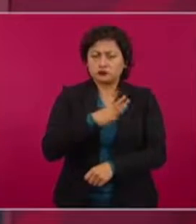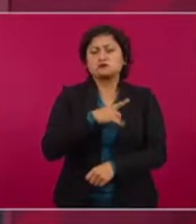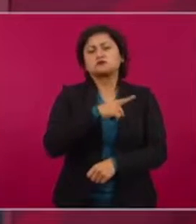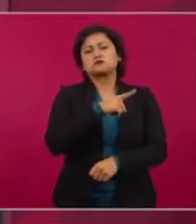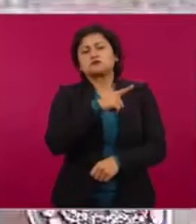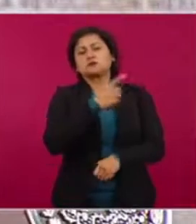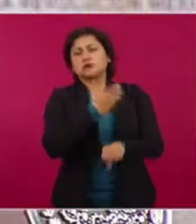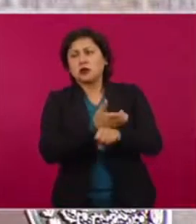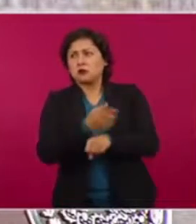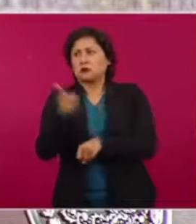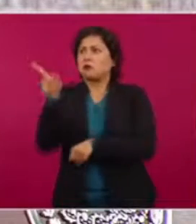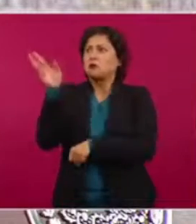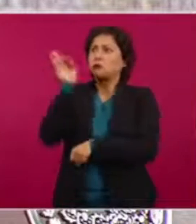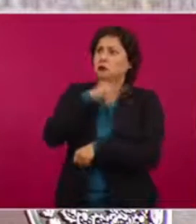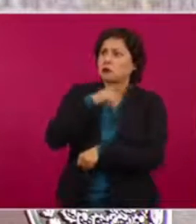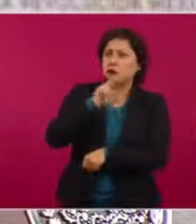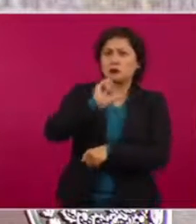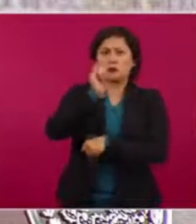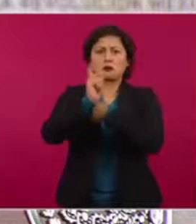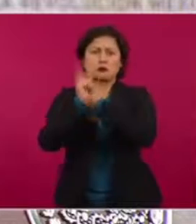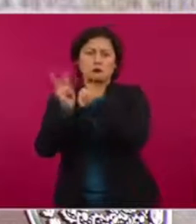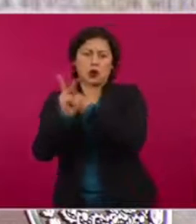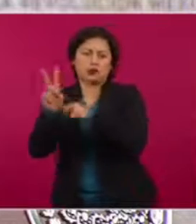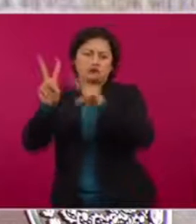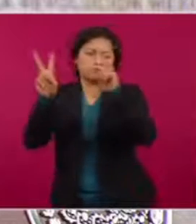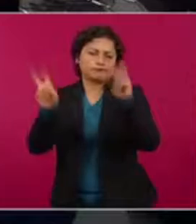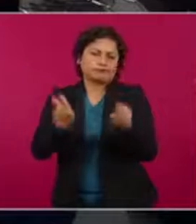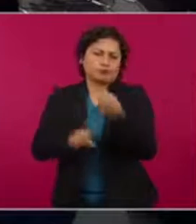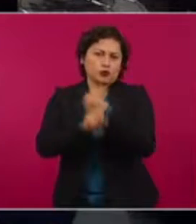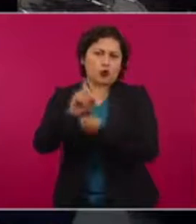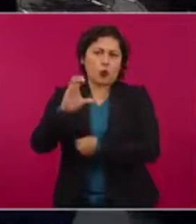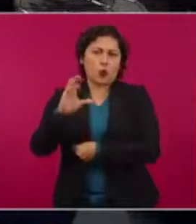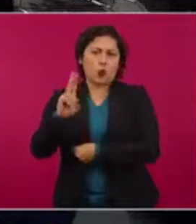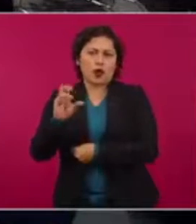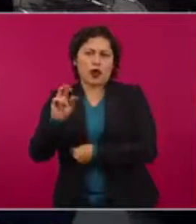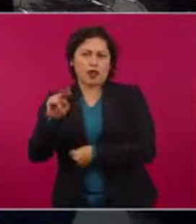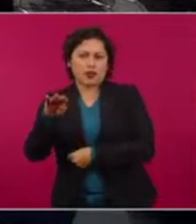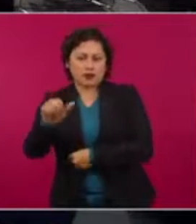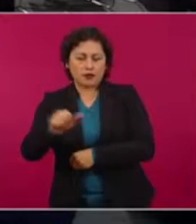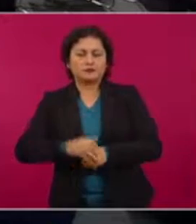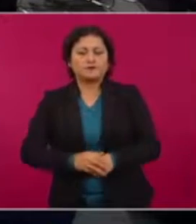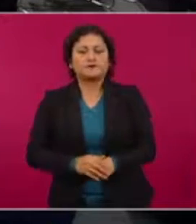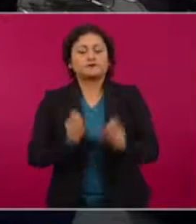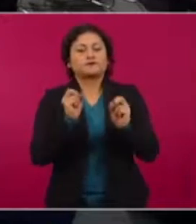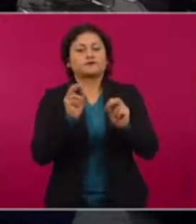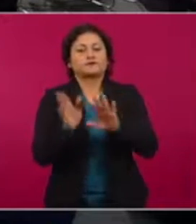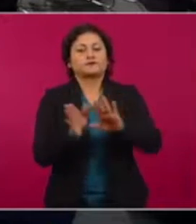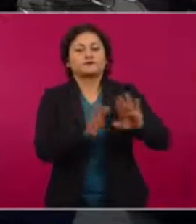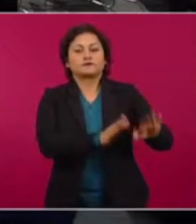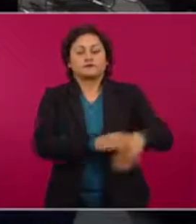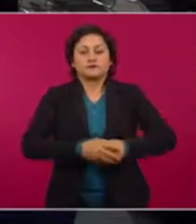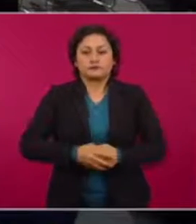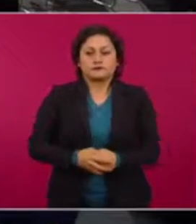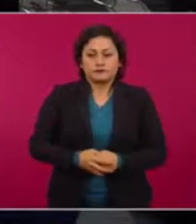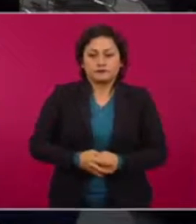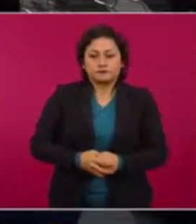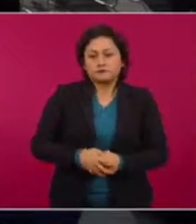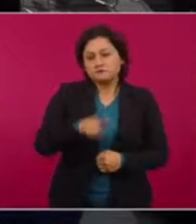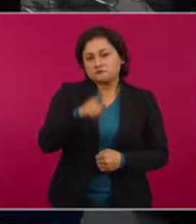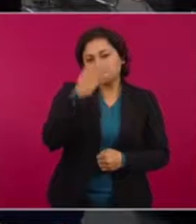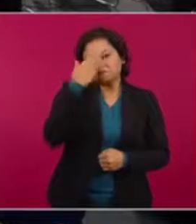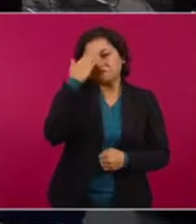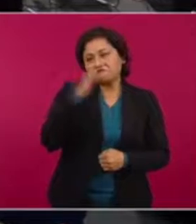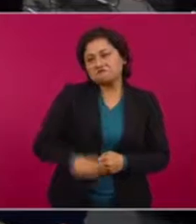por la situación en Ucrania. Bien, presidente, para nadie son desconocidas las